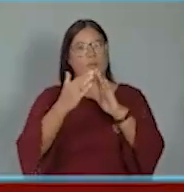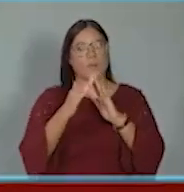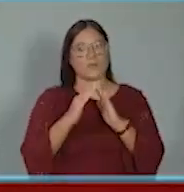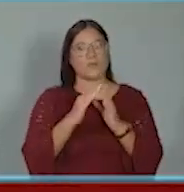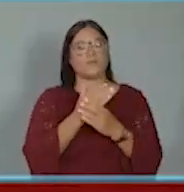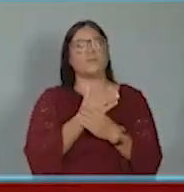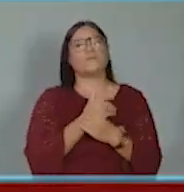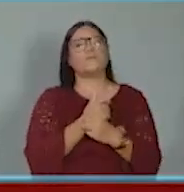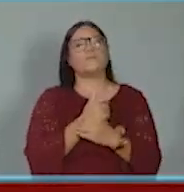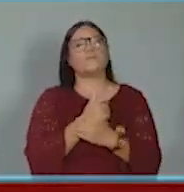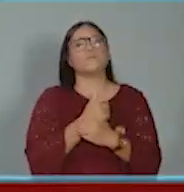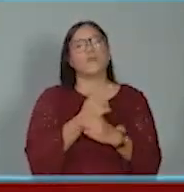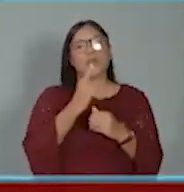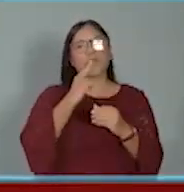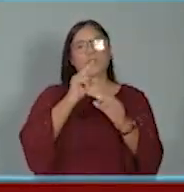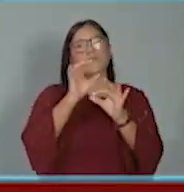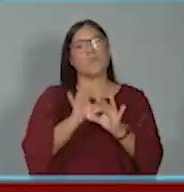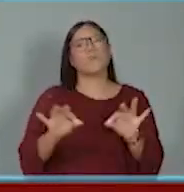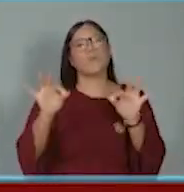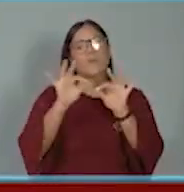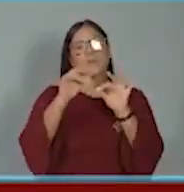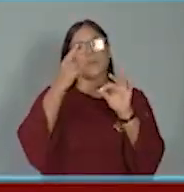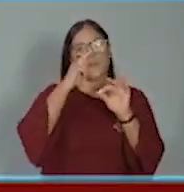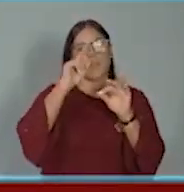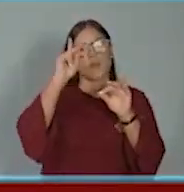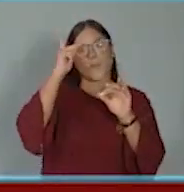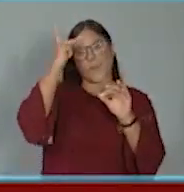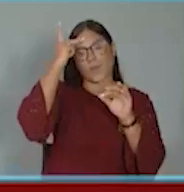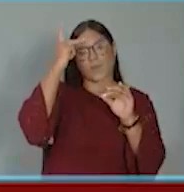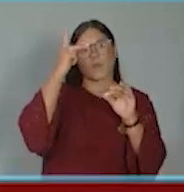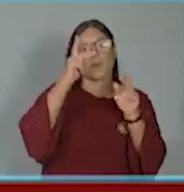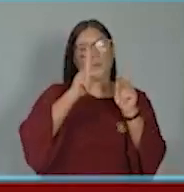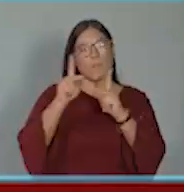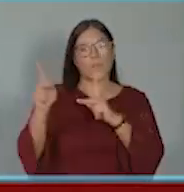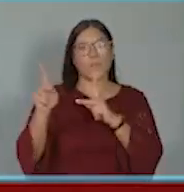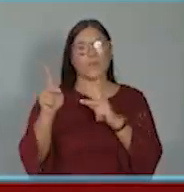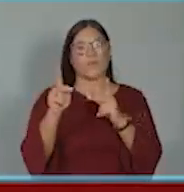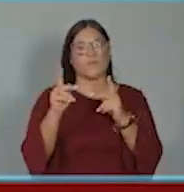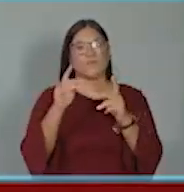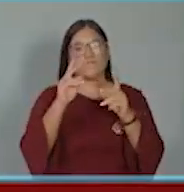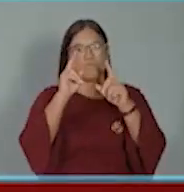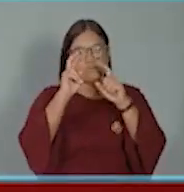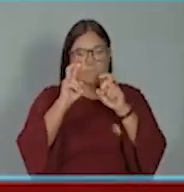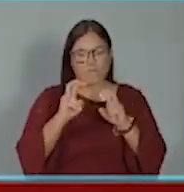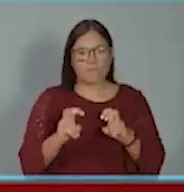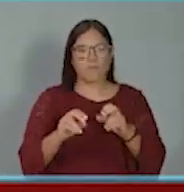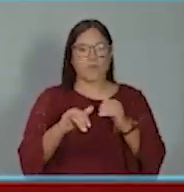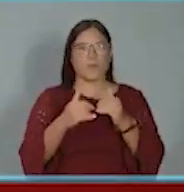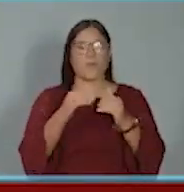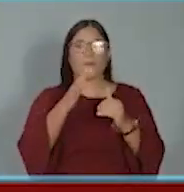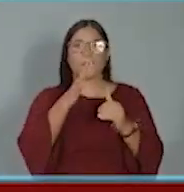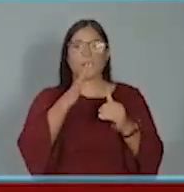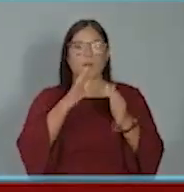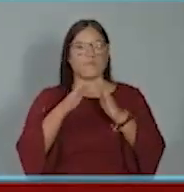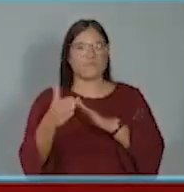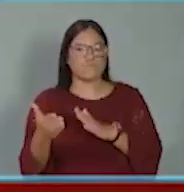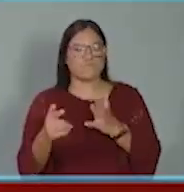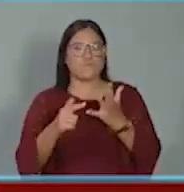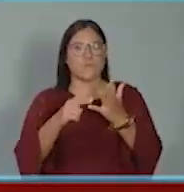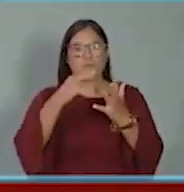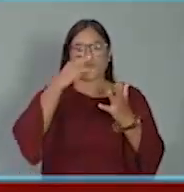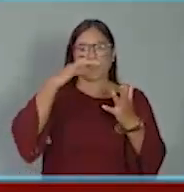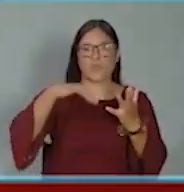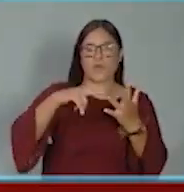lo hemos dicho es una base importante para la política pública para el cálculo de indicadores demográficos como la mortalidad materna la mortalidad